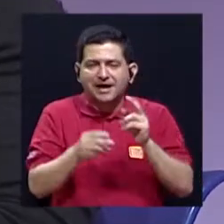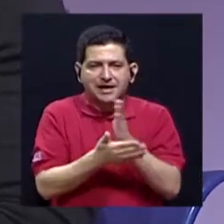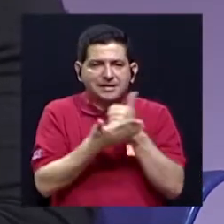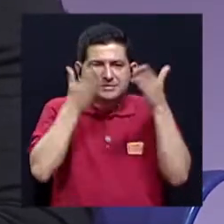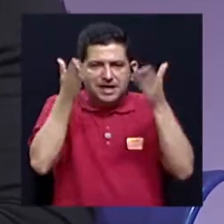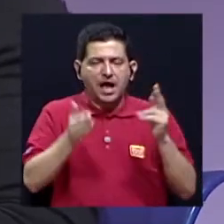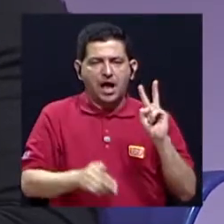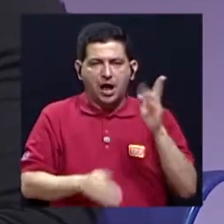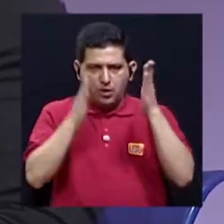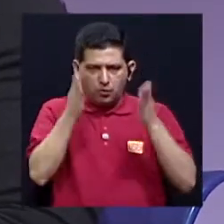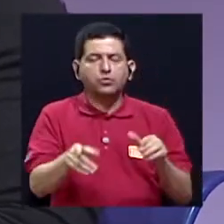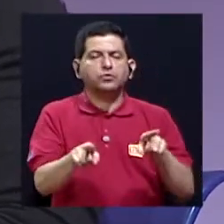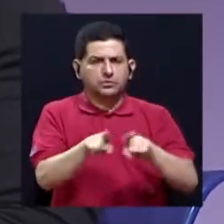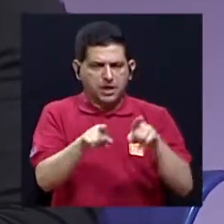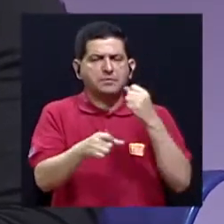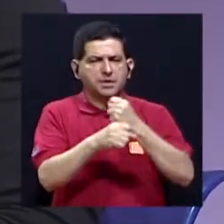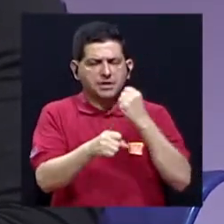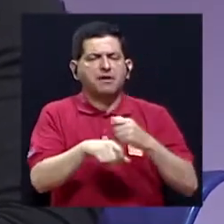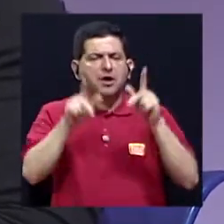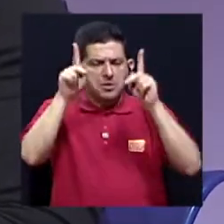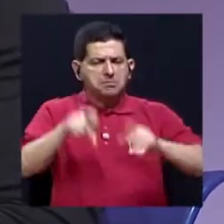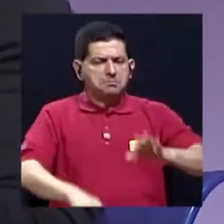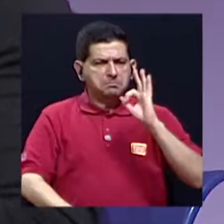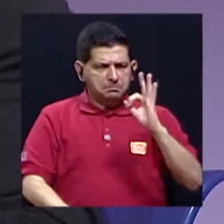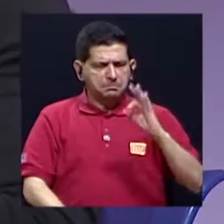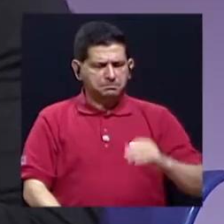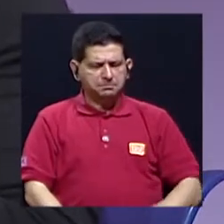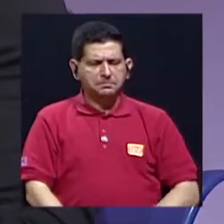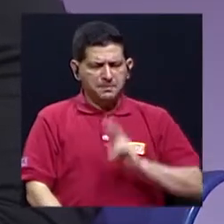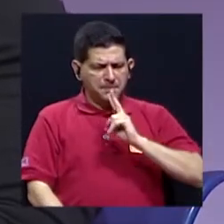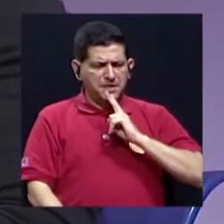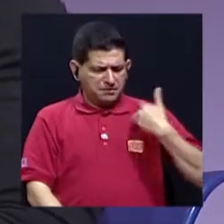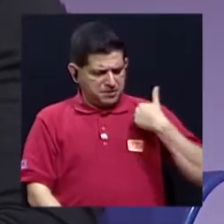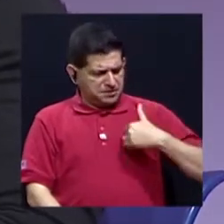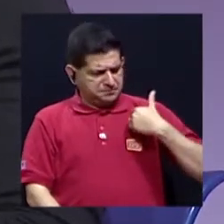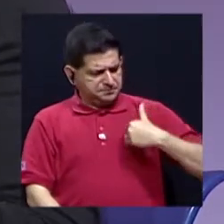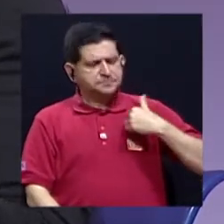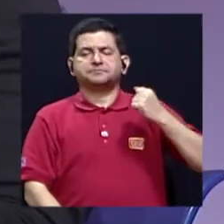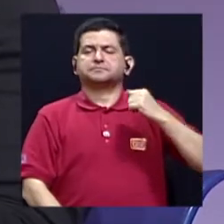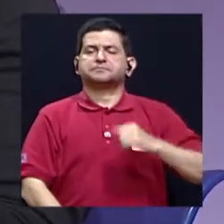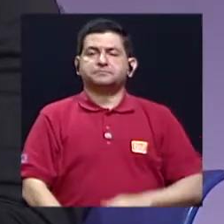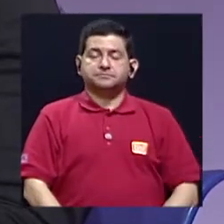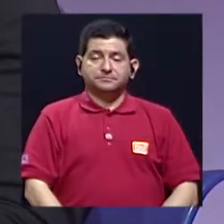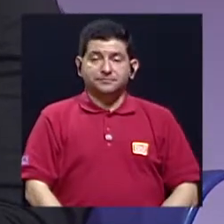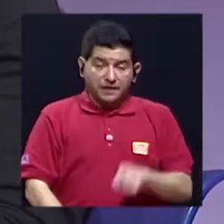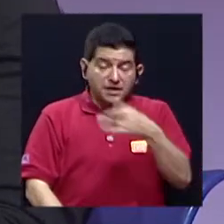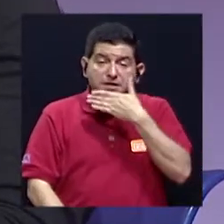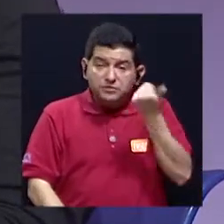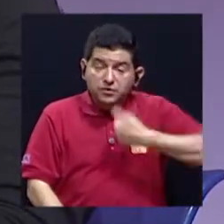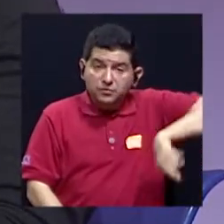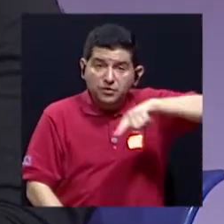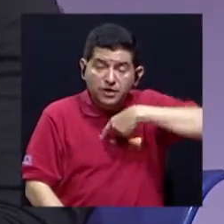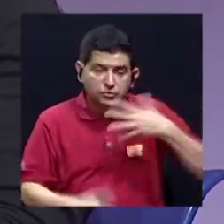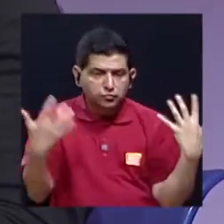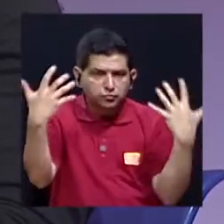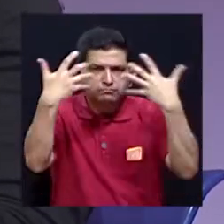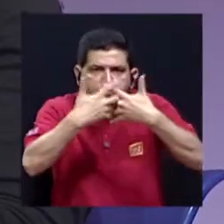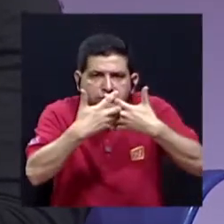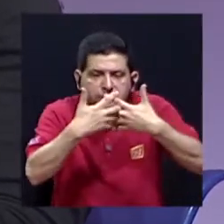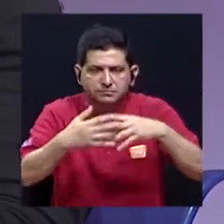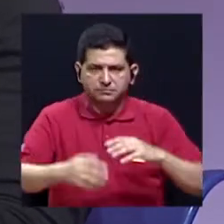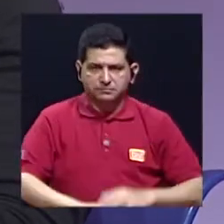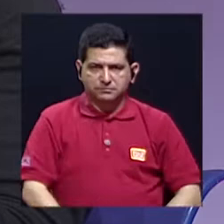algunos, porque también se trabaja con gente muy linda y muy caballeros, realmente caballeros, ¿verdad? Y es que eso es lo mejor, que nos complementemos,